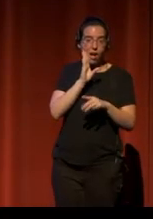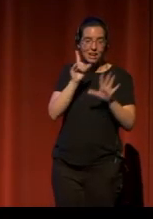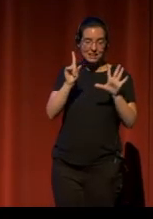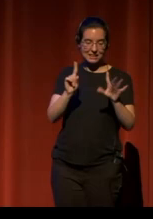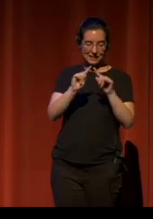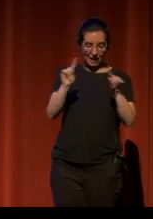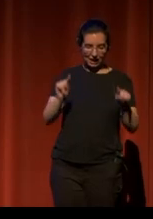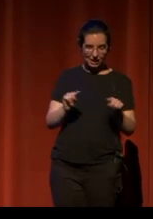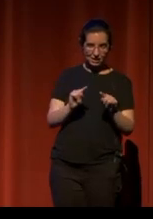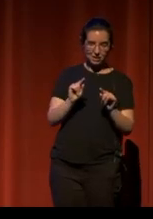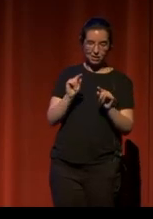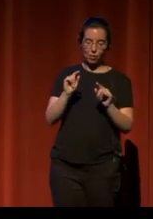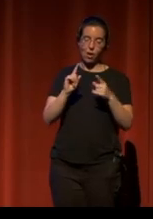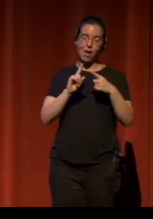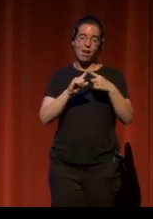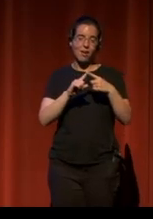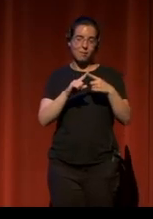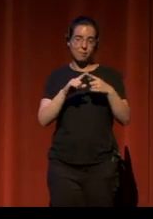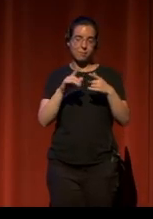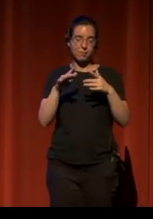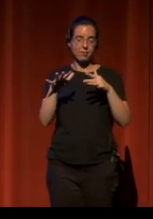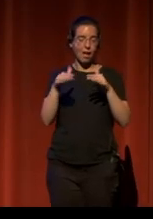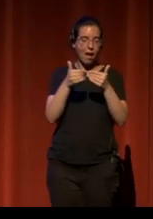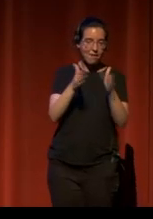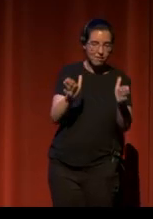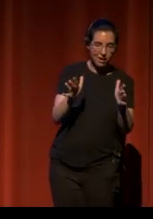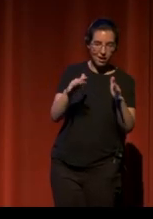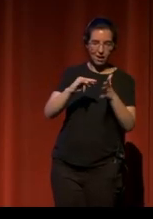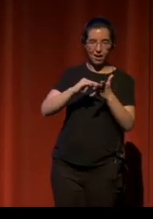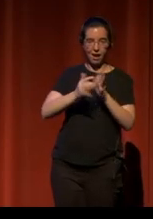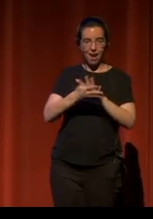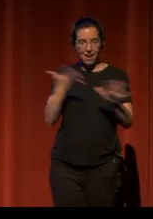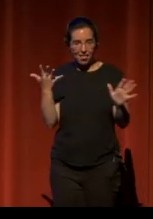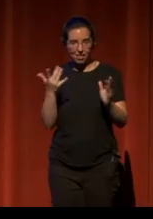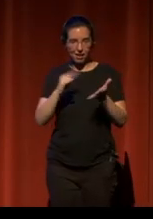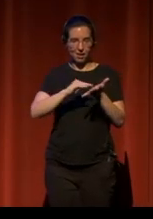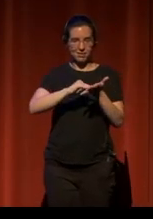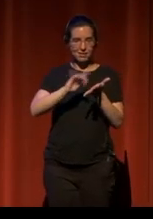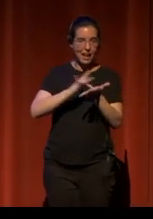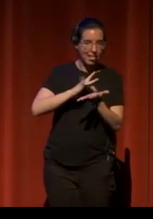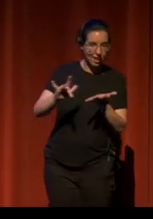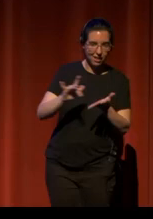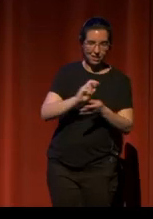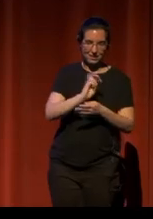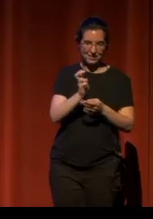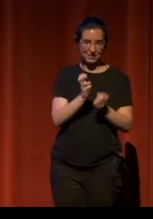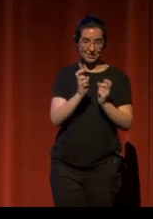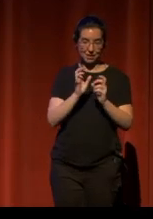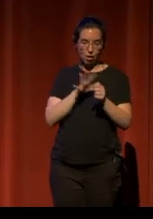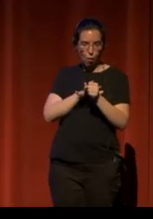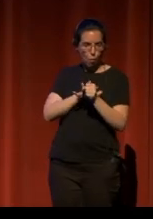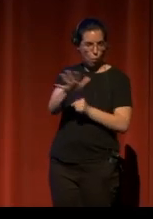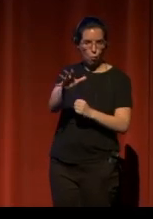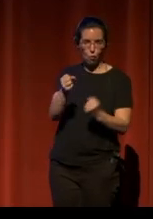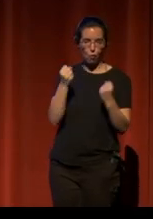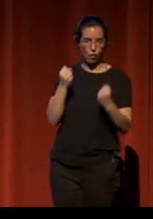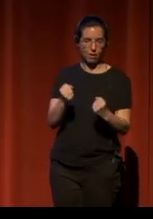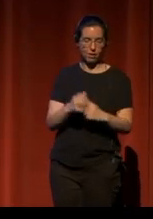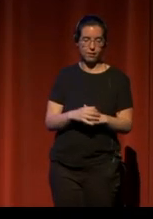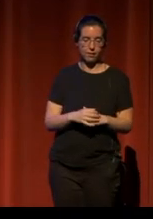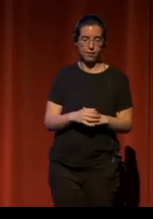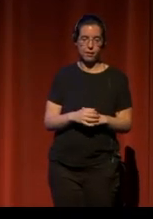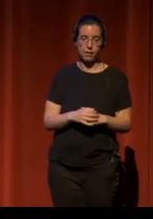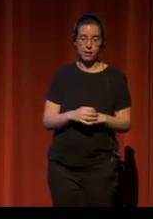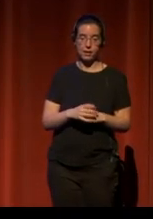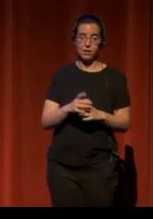abrir mezclar agilizar eh colaborar digitalizar y prototipar no fuimos capaces de generar todo este impacto y dentro de